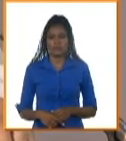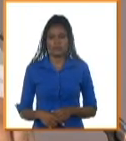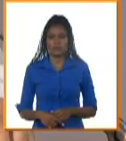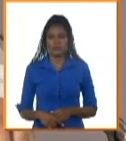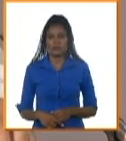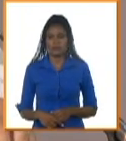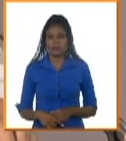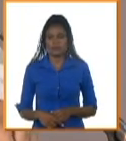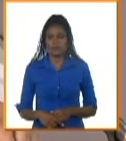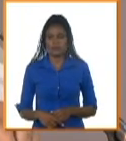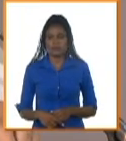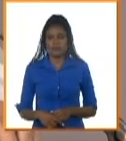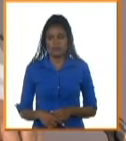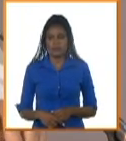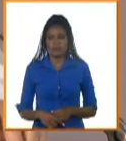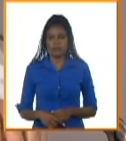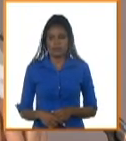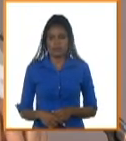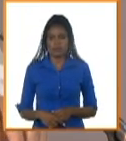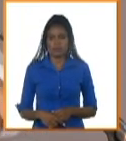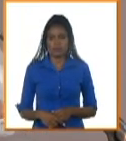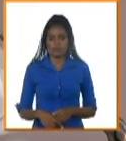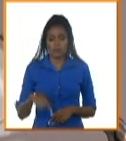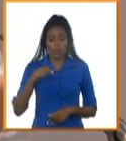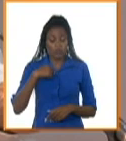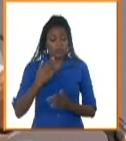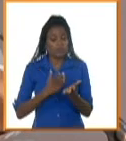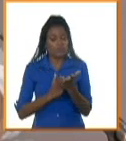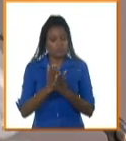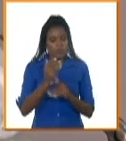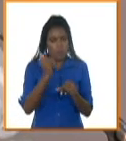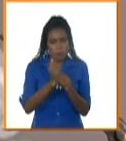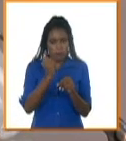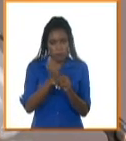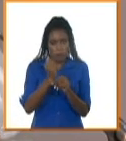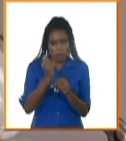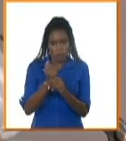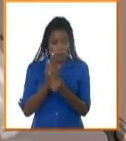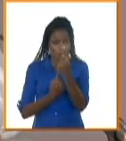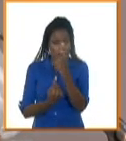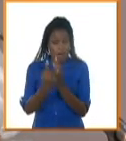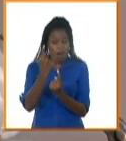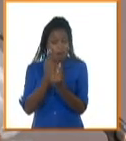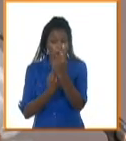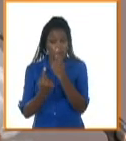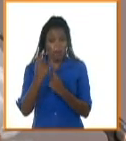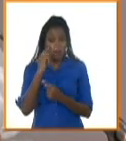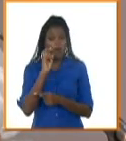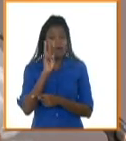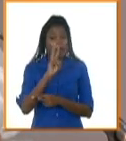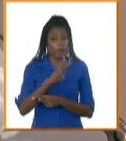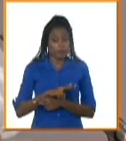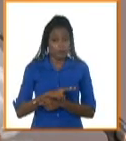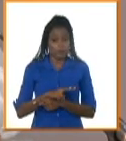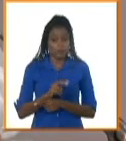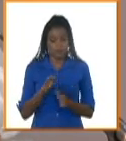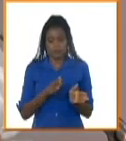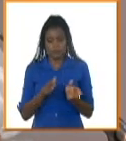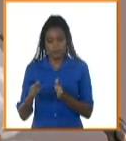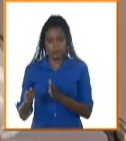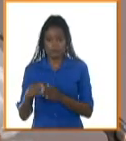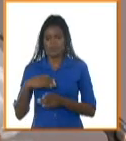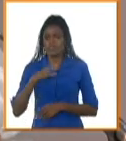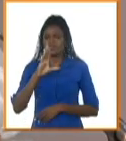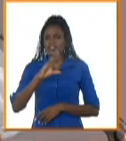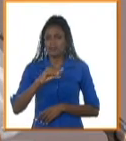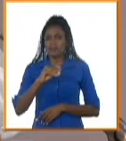cada caso y es lo que tenemos que que seguir trabajando como que es algo que tenemos que atender ahora se hablaba